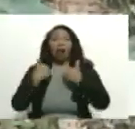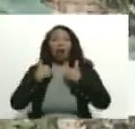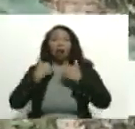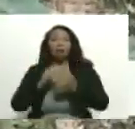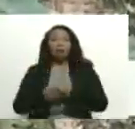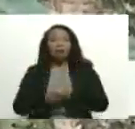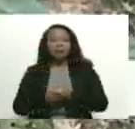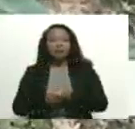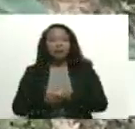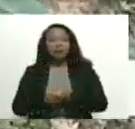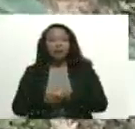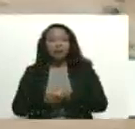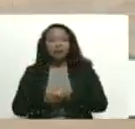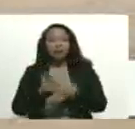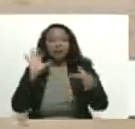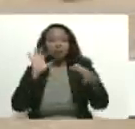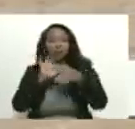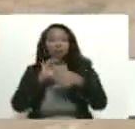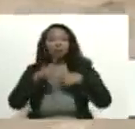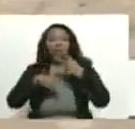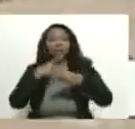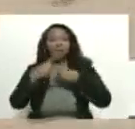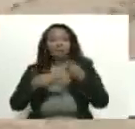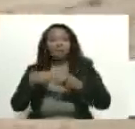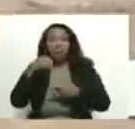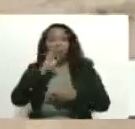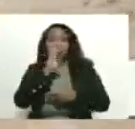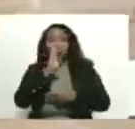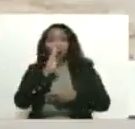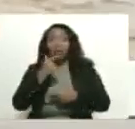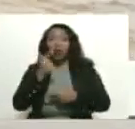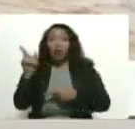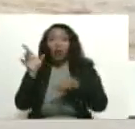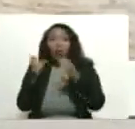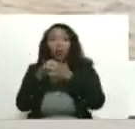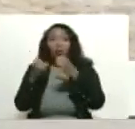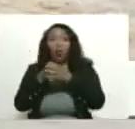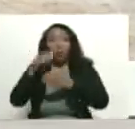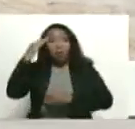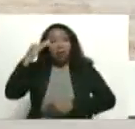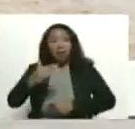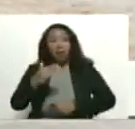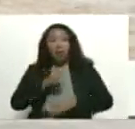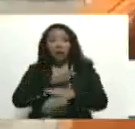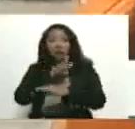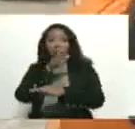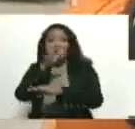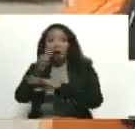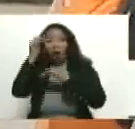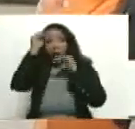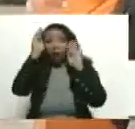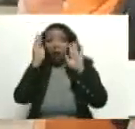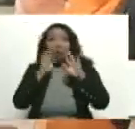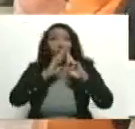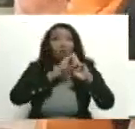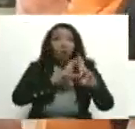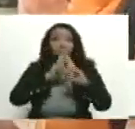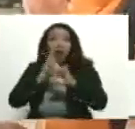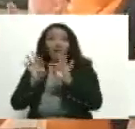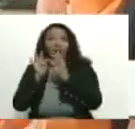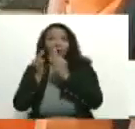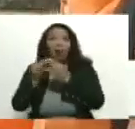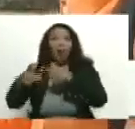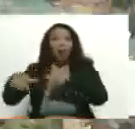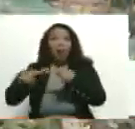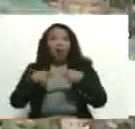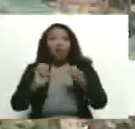el enlace político de barinas Jorge Arriaza destacó que una comisión Cívico militar se encuentra dando respuesta a las familias en